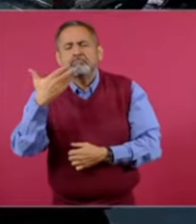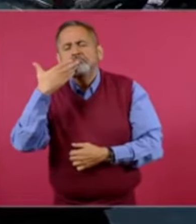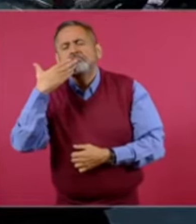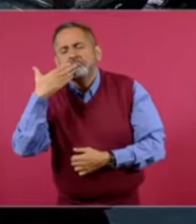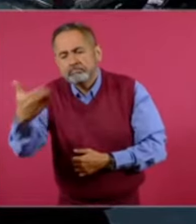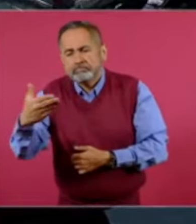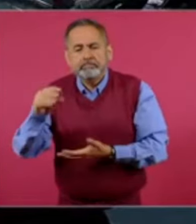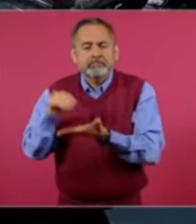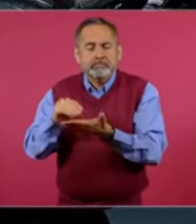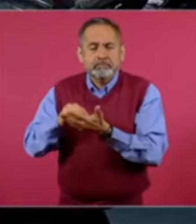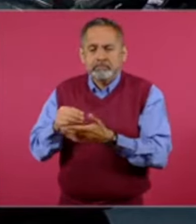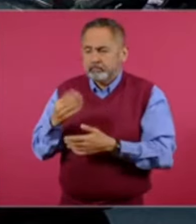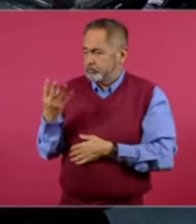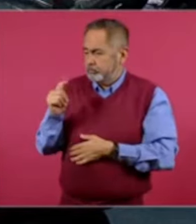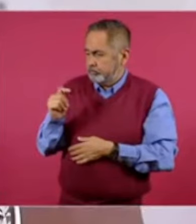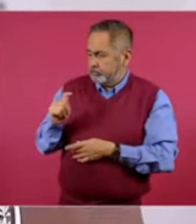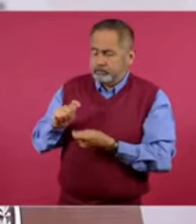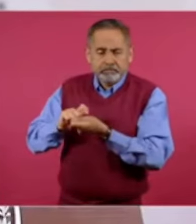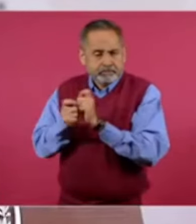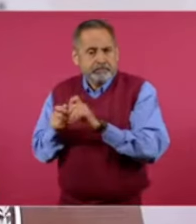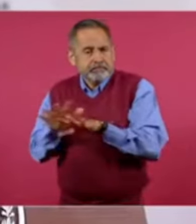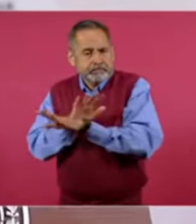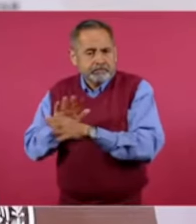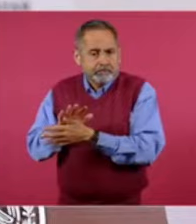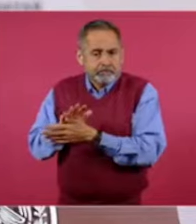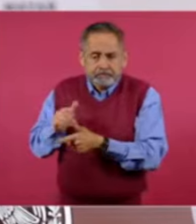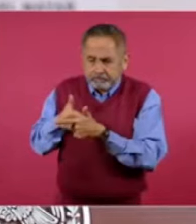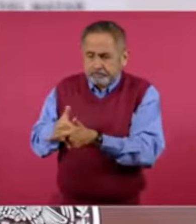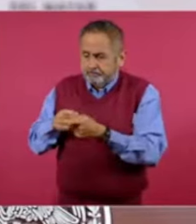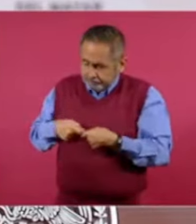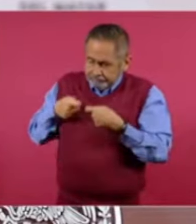para que continúe el proceso de transformación. Fíjate